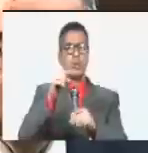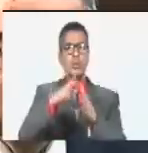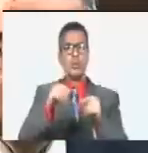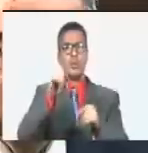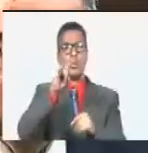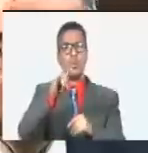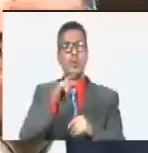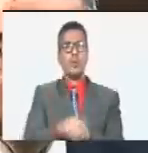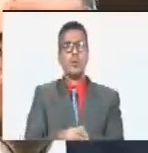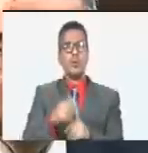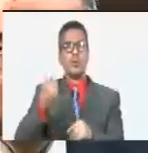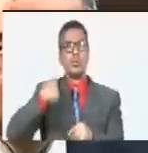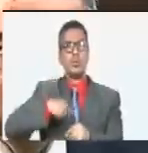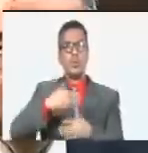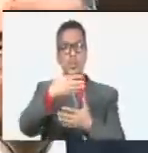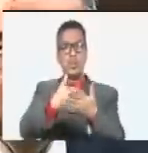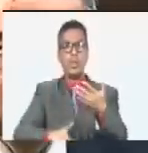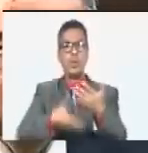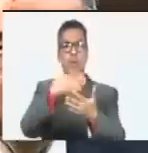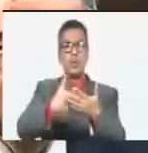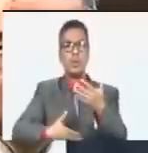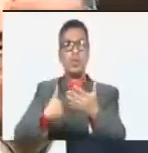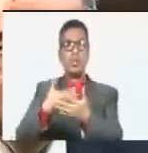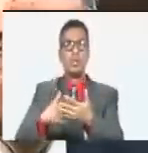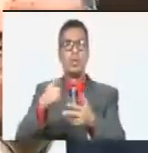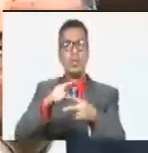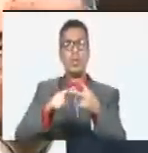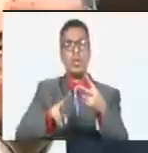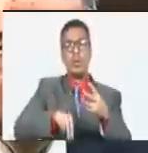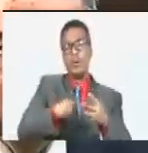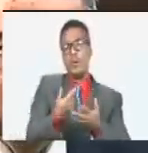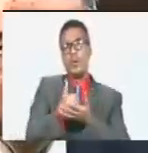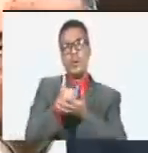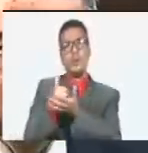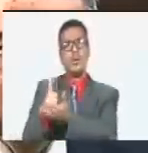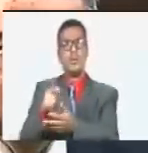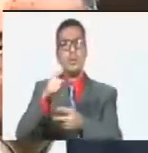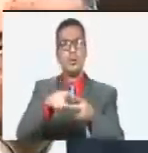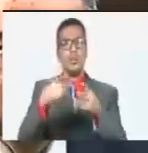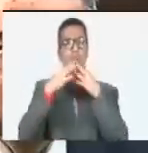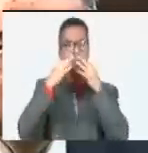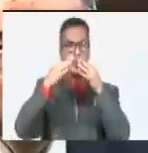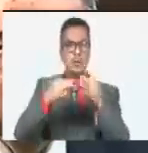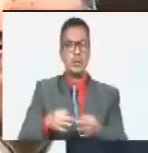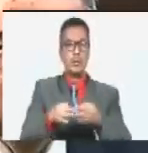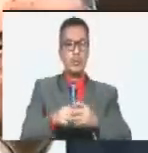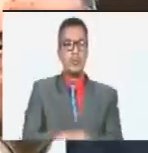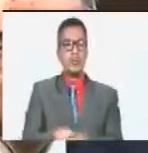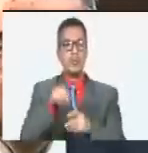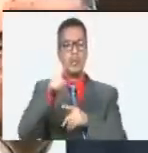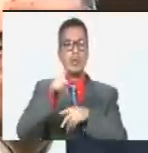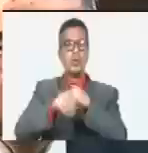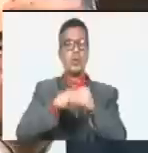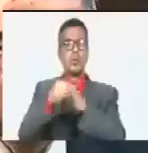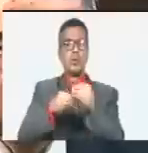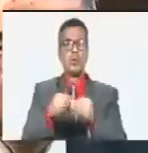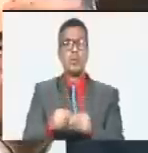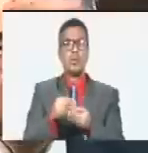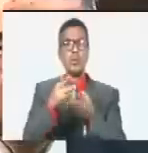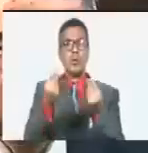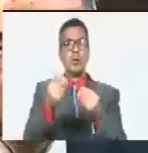tiene un documento, una clase, algo que puede aportar y tenga la seguridad que esto va a servir de mucho.